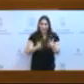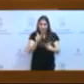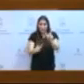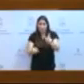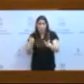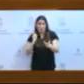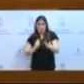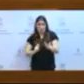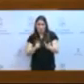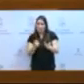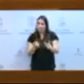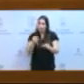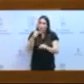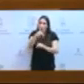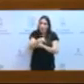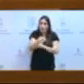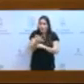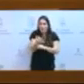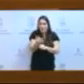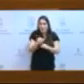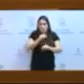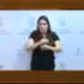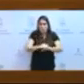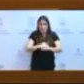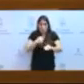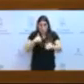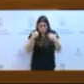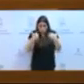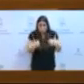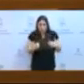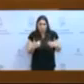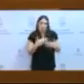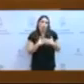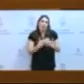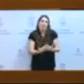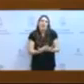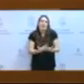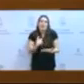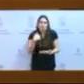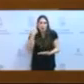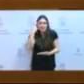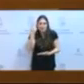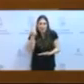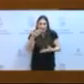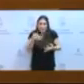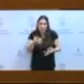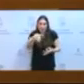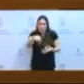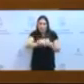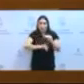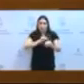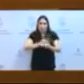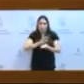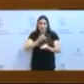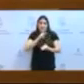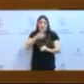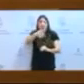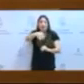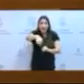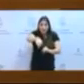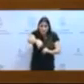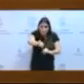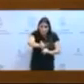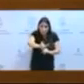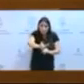públicos están obligados a aplicar y que yo tengo la confianza de que están llevándolo a cabo, porque ellos sí que son